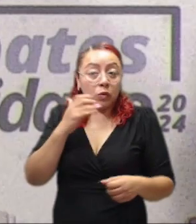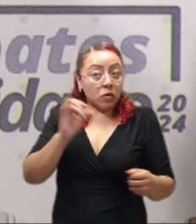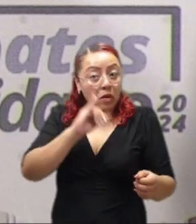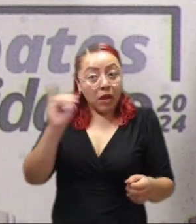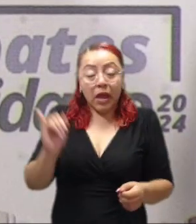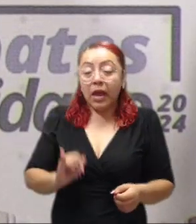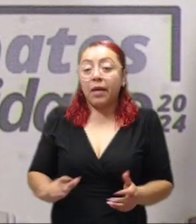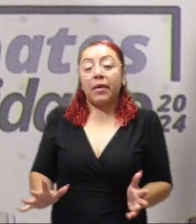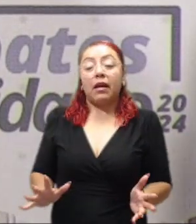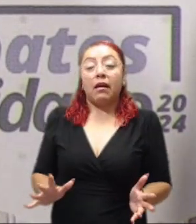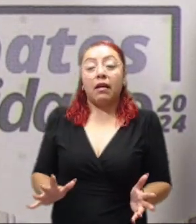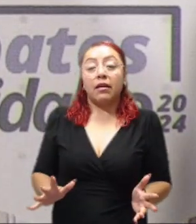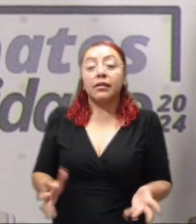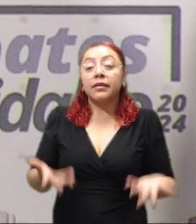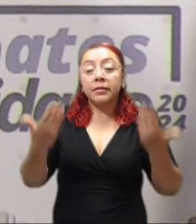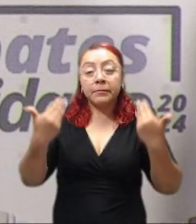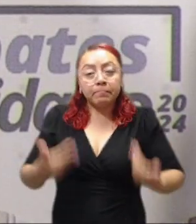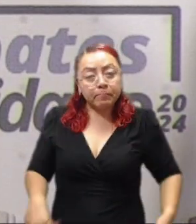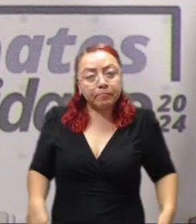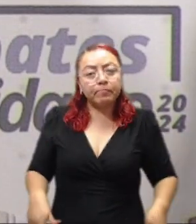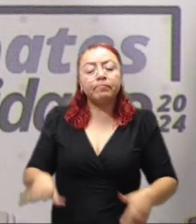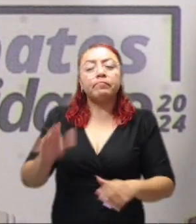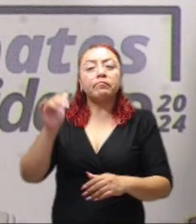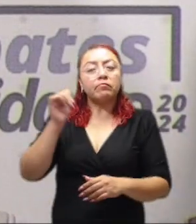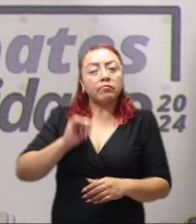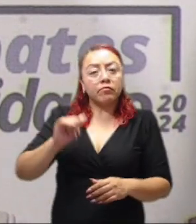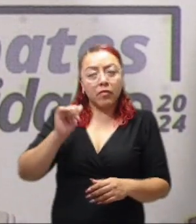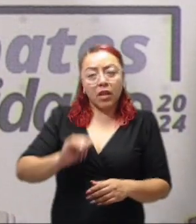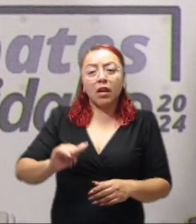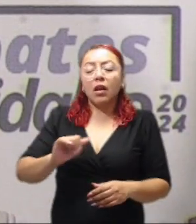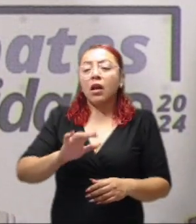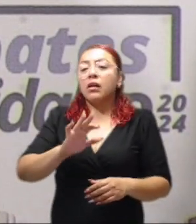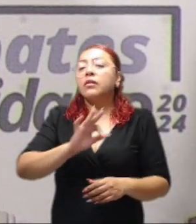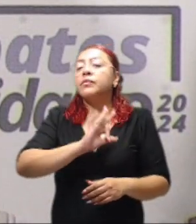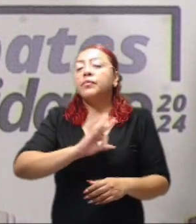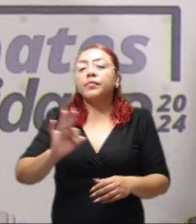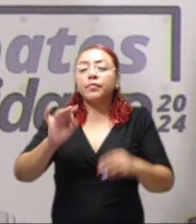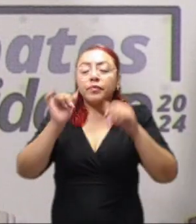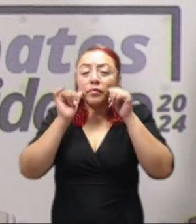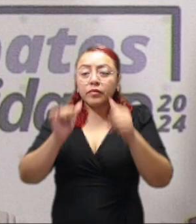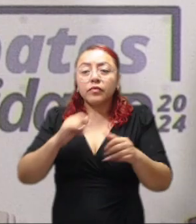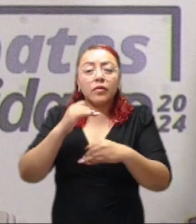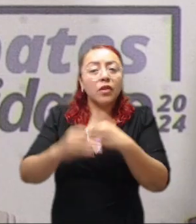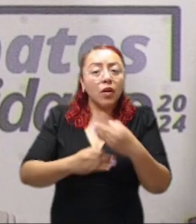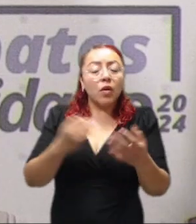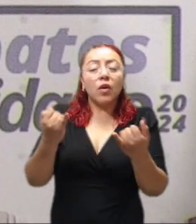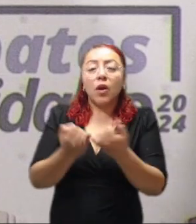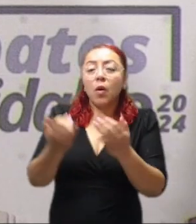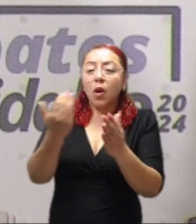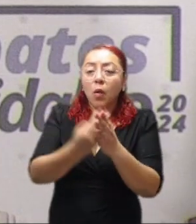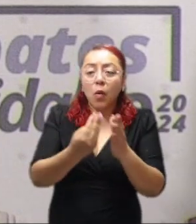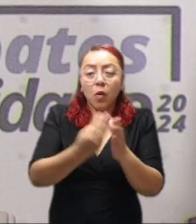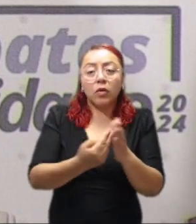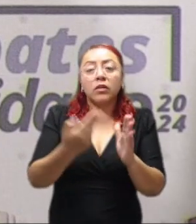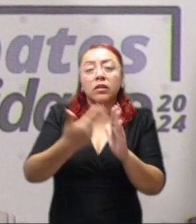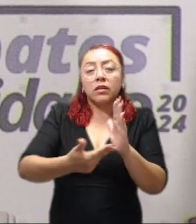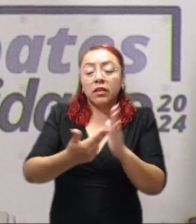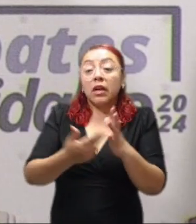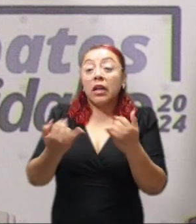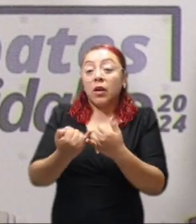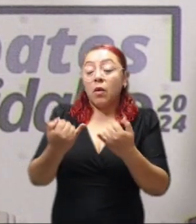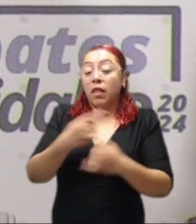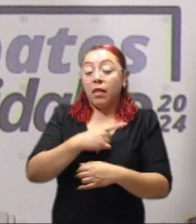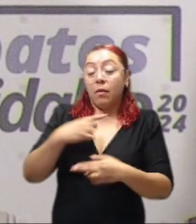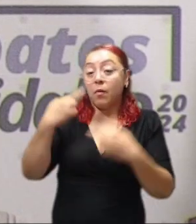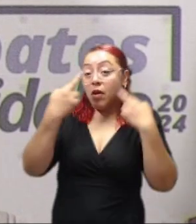atender esta parte y tenemos que tener capacitación aparte tenemos que auditar las dos administraciones anteriores